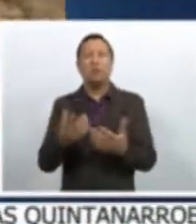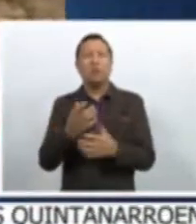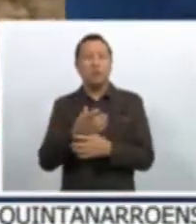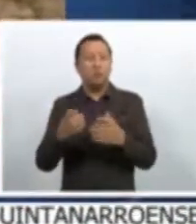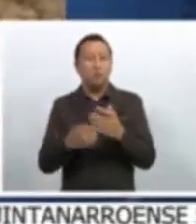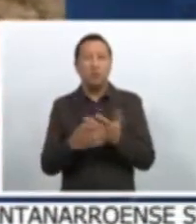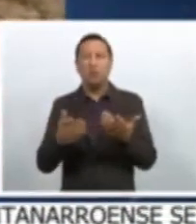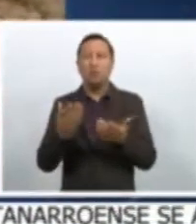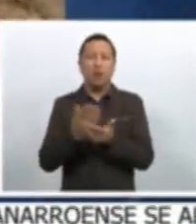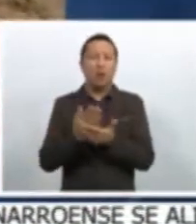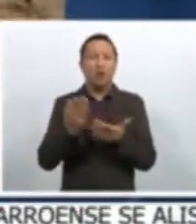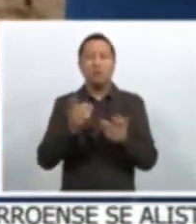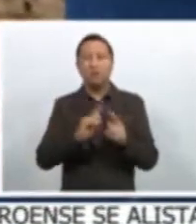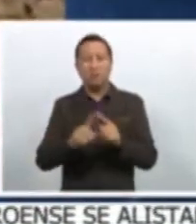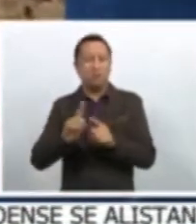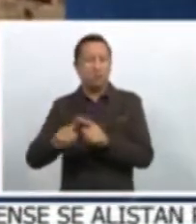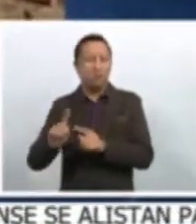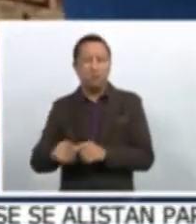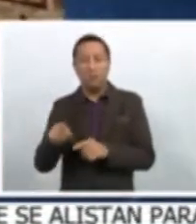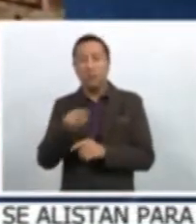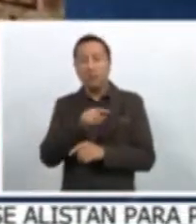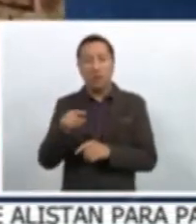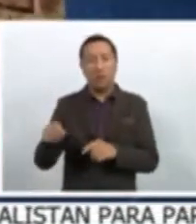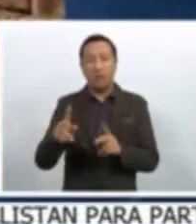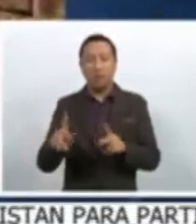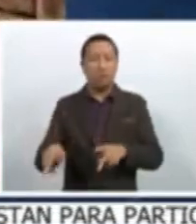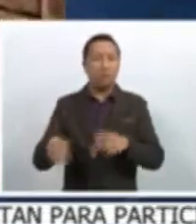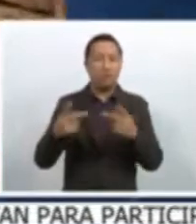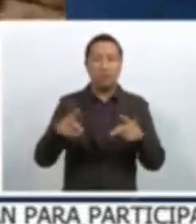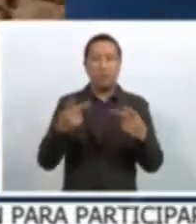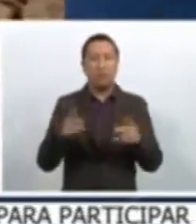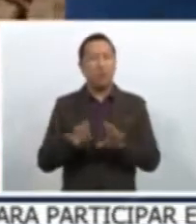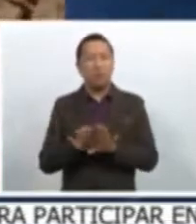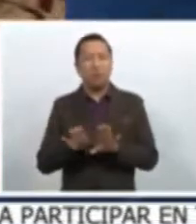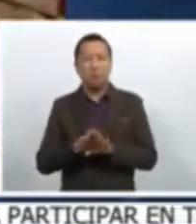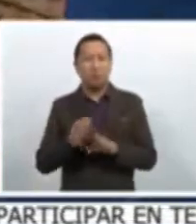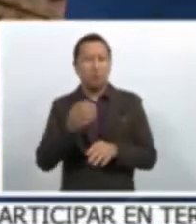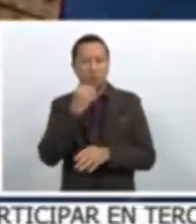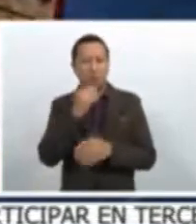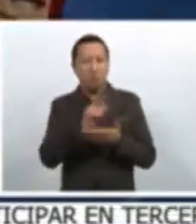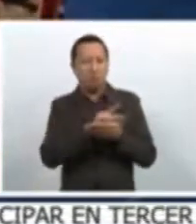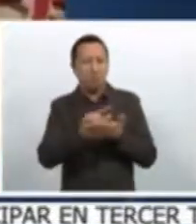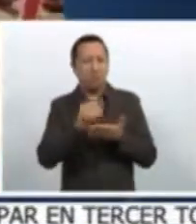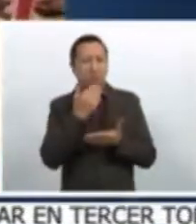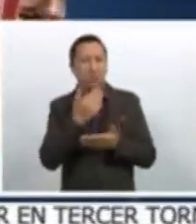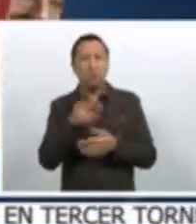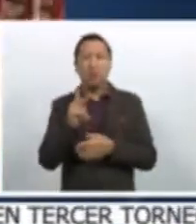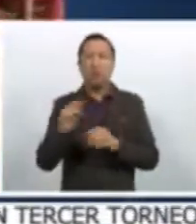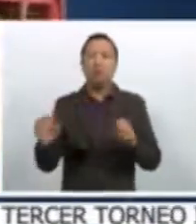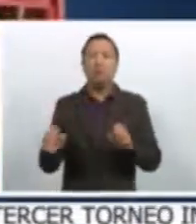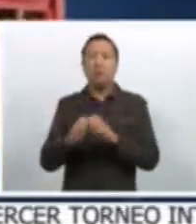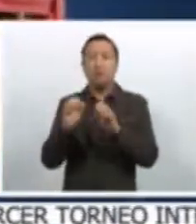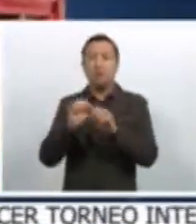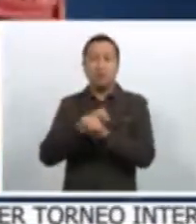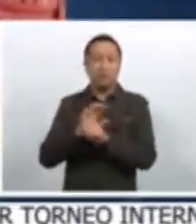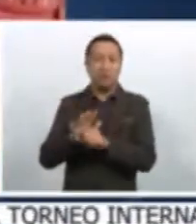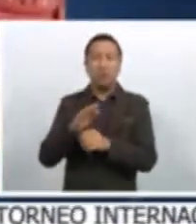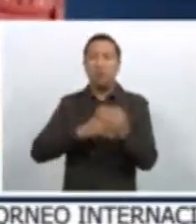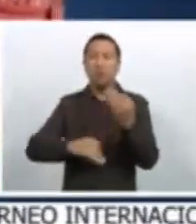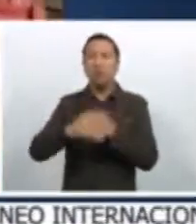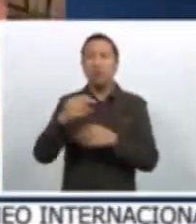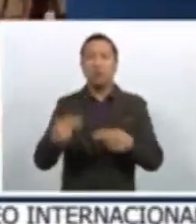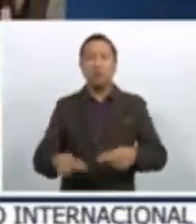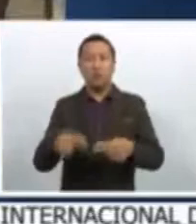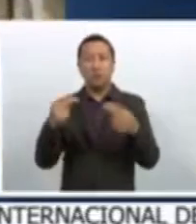las ganancias de antaño, no porque sus alimentos no sean preparados de manera higiénica, sino porque la crisis económica afecta a todos los sectores